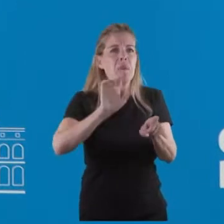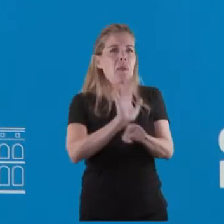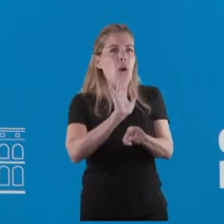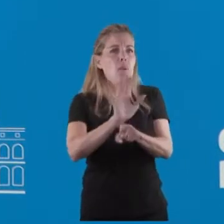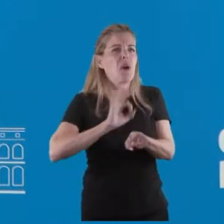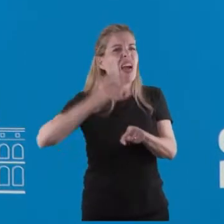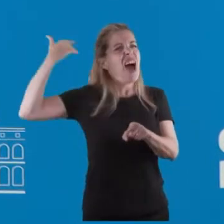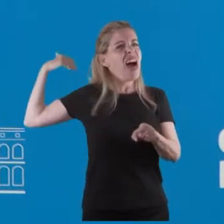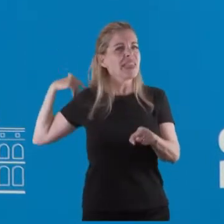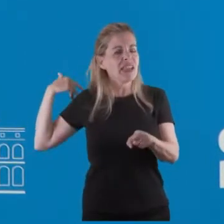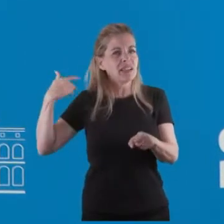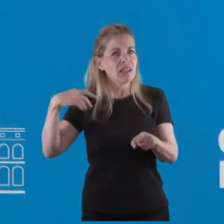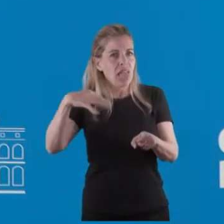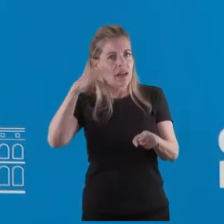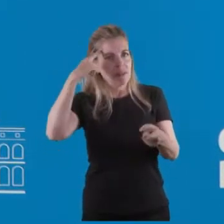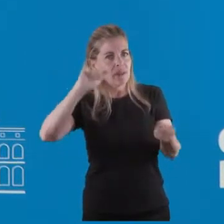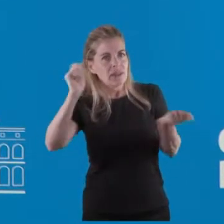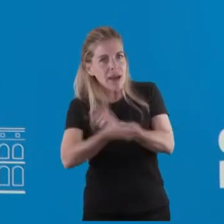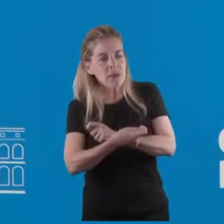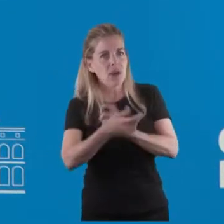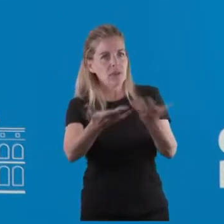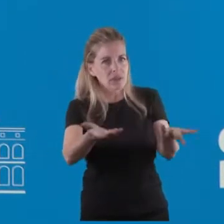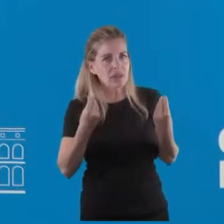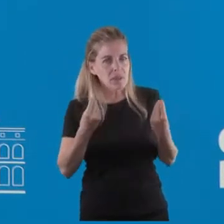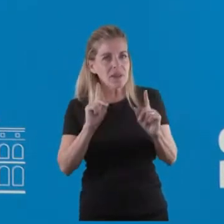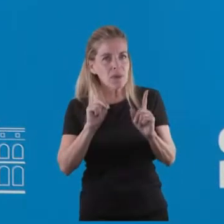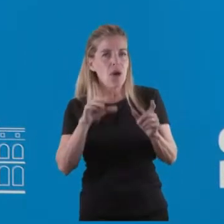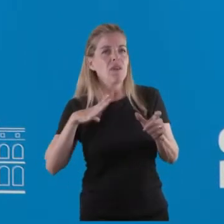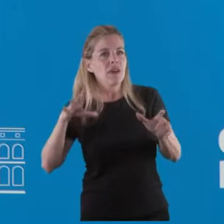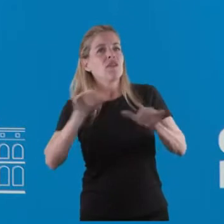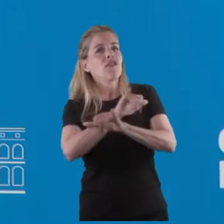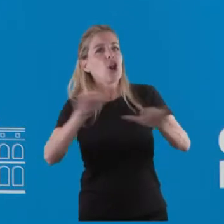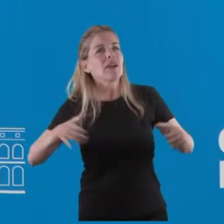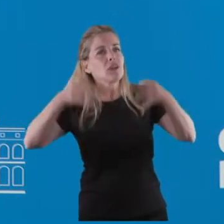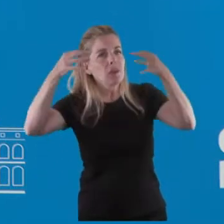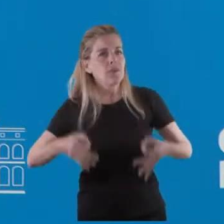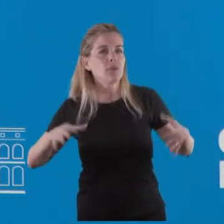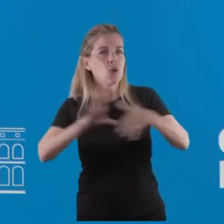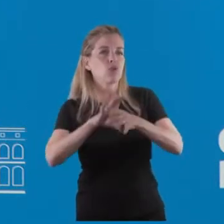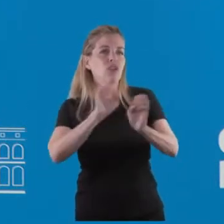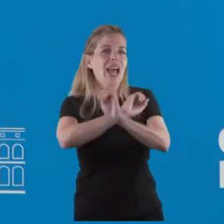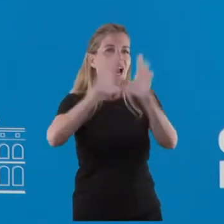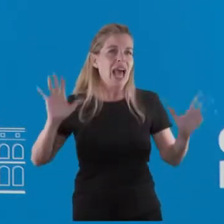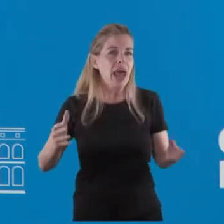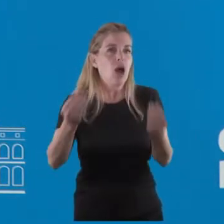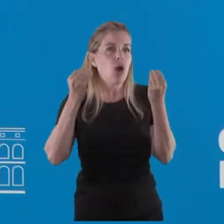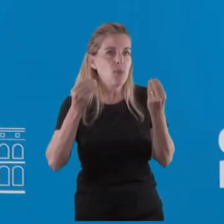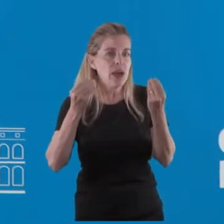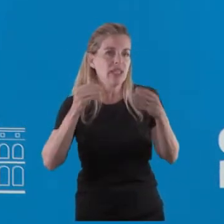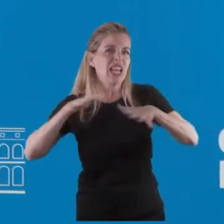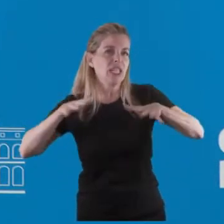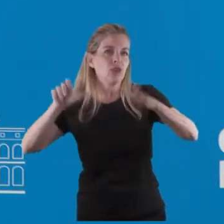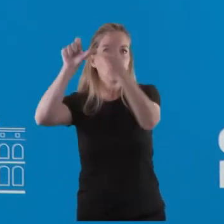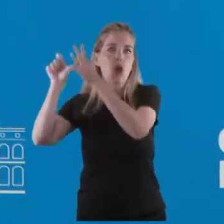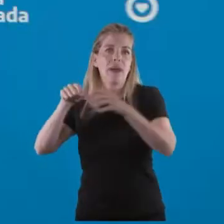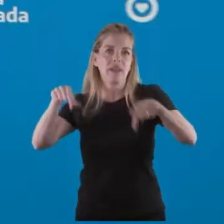para los ciudadanos y las ciudadanas que se informan a través de esos medios tener la información correcta sobre cómo es el mundo en este momento